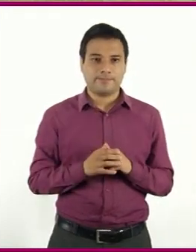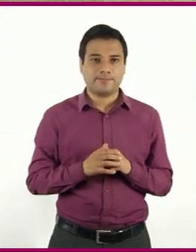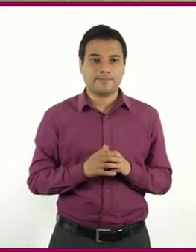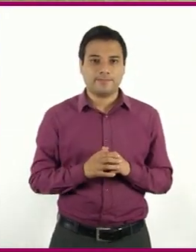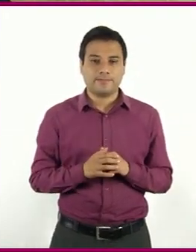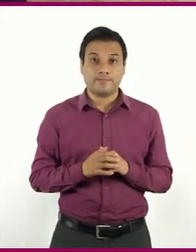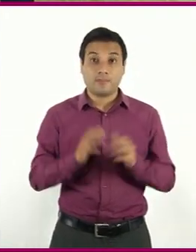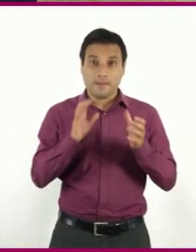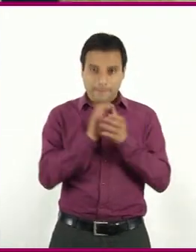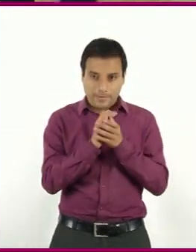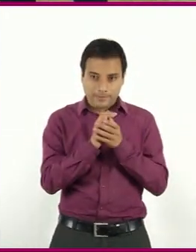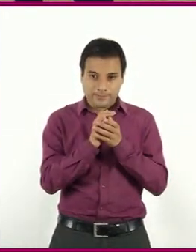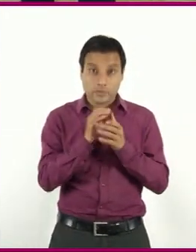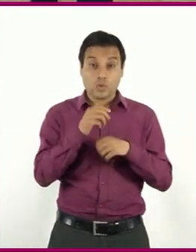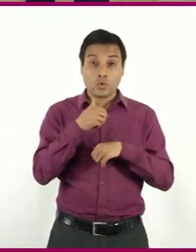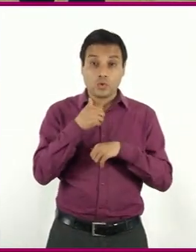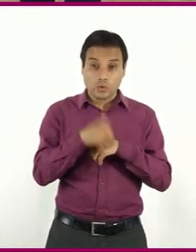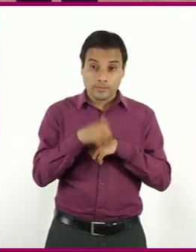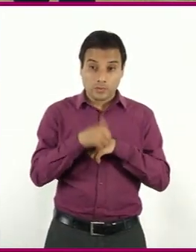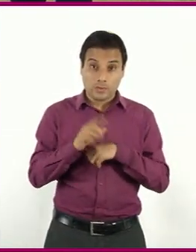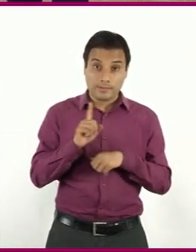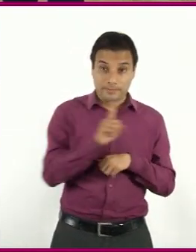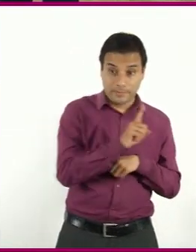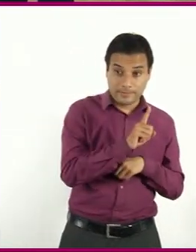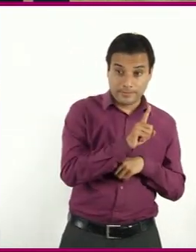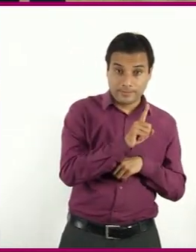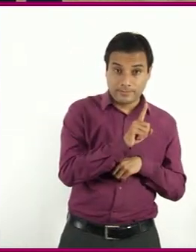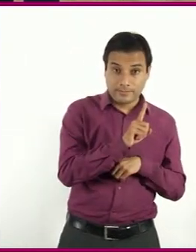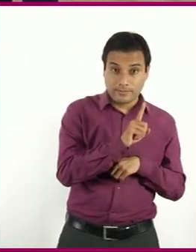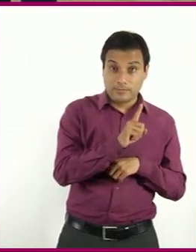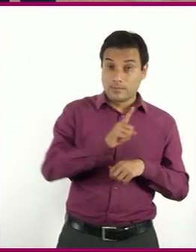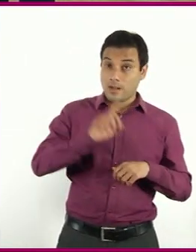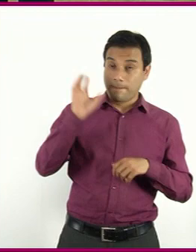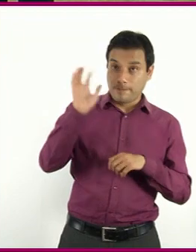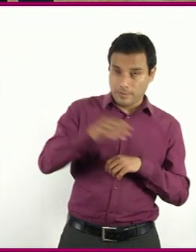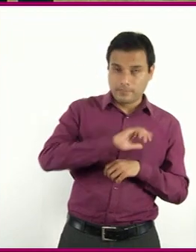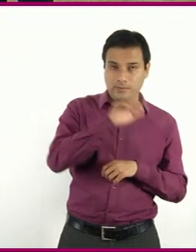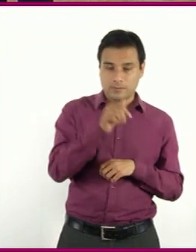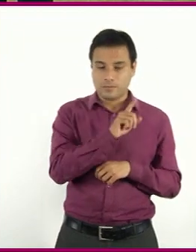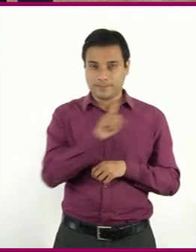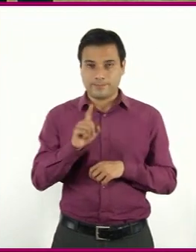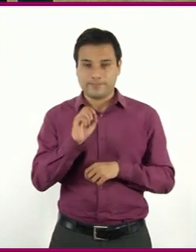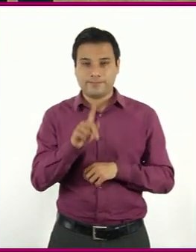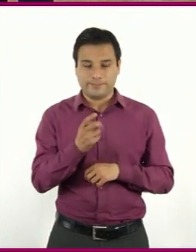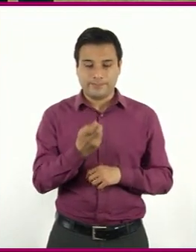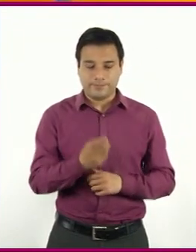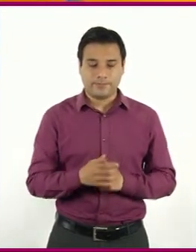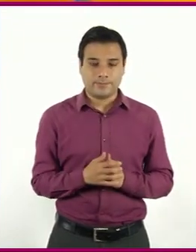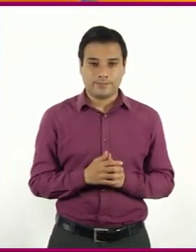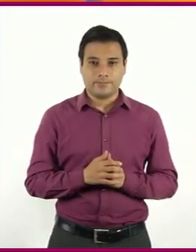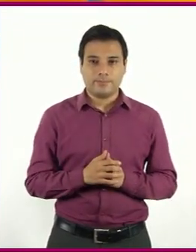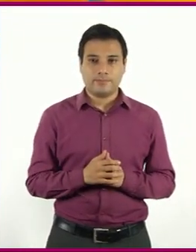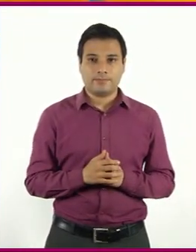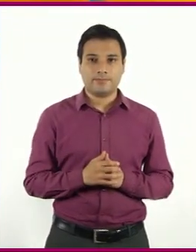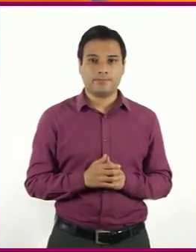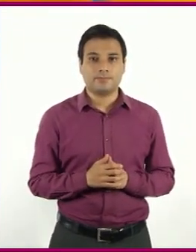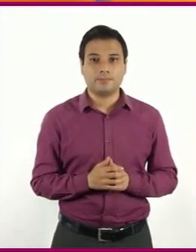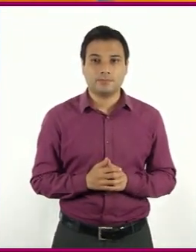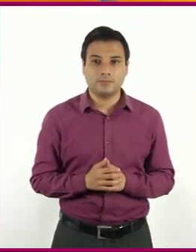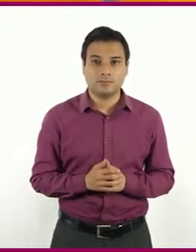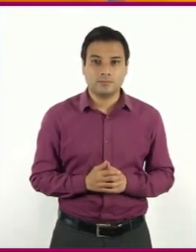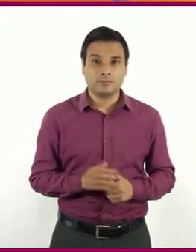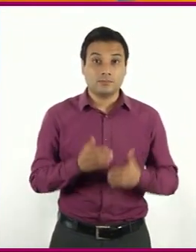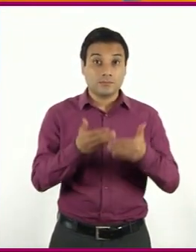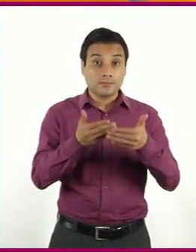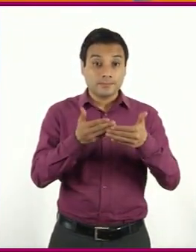lanza, voy hacia el número, regreso, de ahí le lanzo la pelota. Así es, pero... Antes de seguir